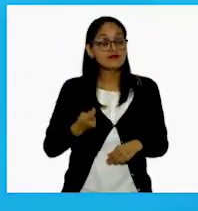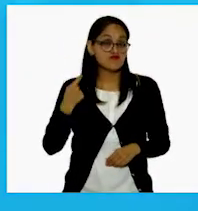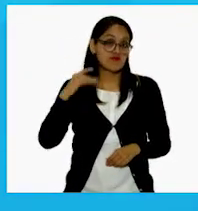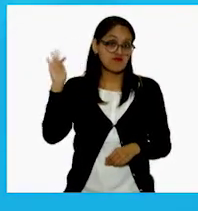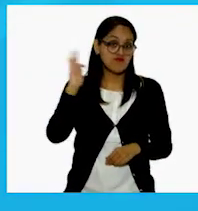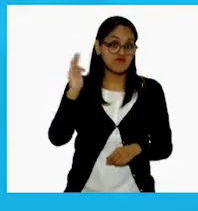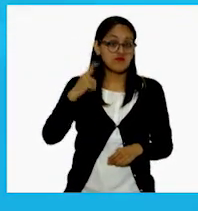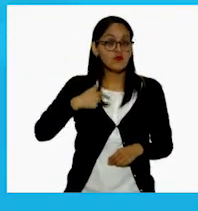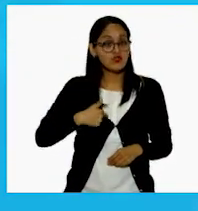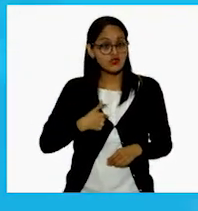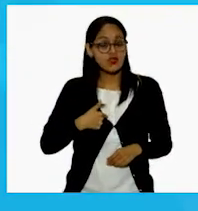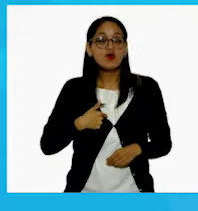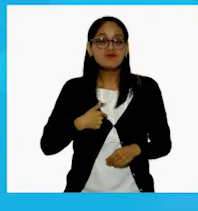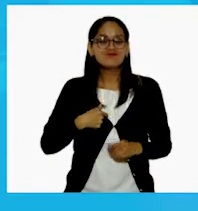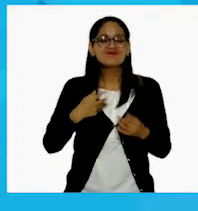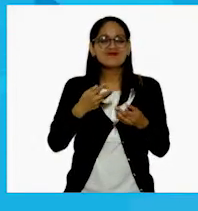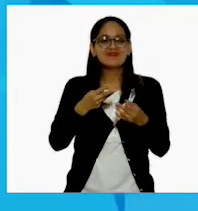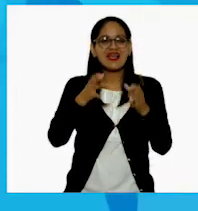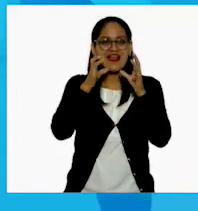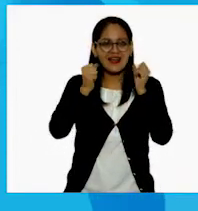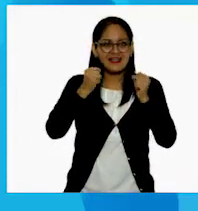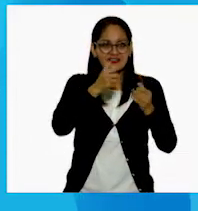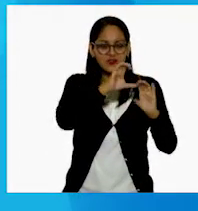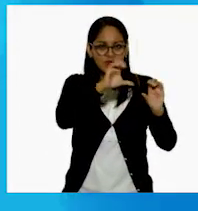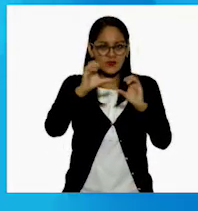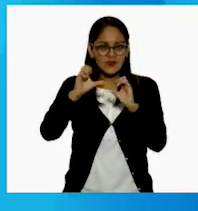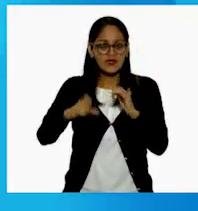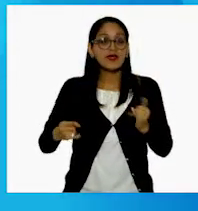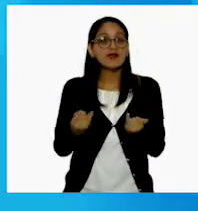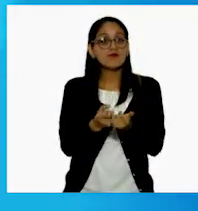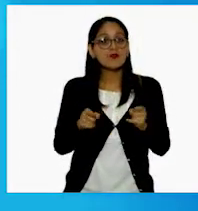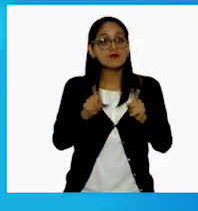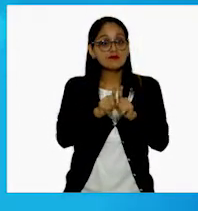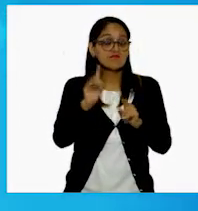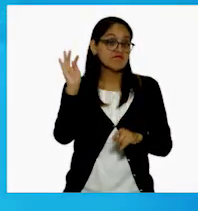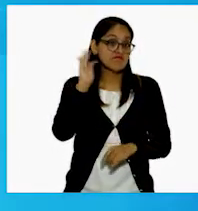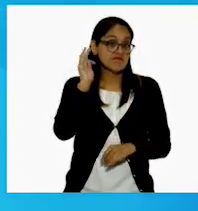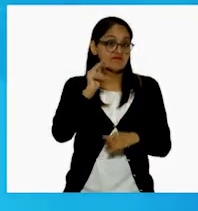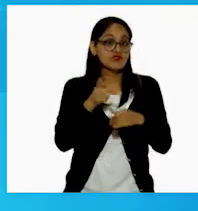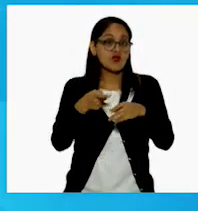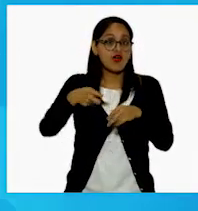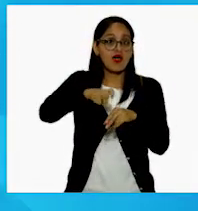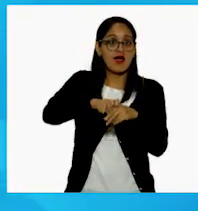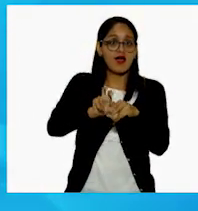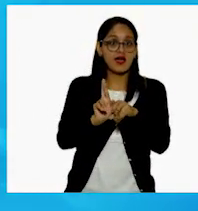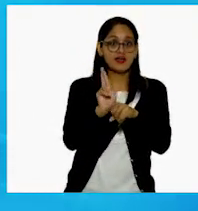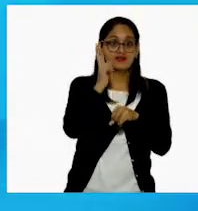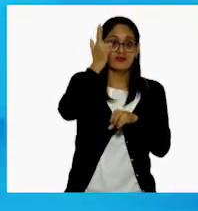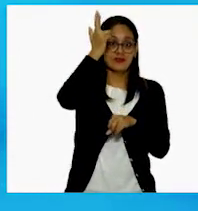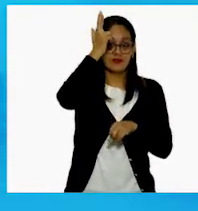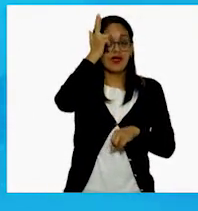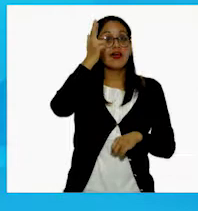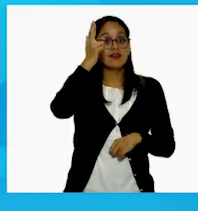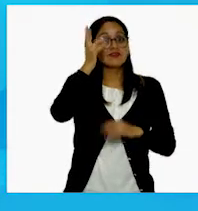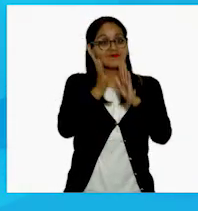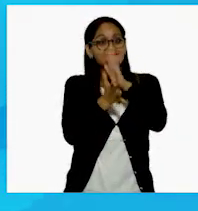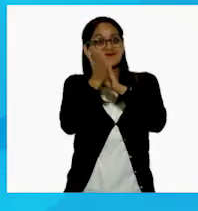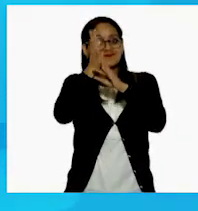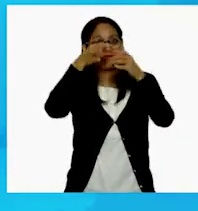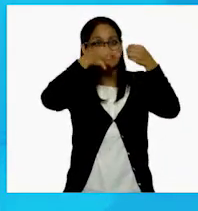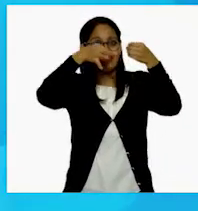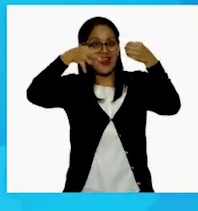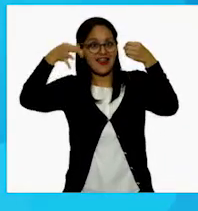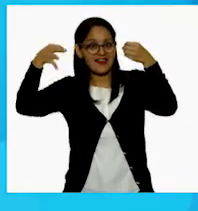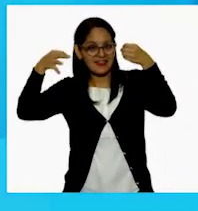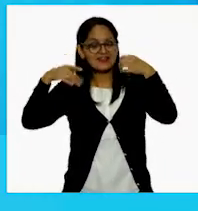granjero o tal vez sea astronauta. ¡Sí! Podría subir a los planetas